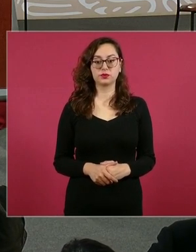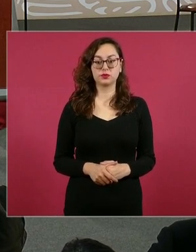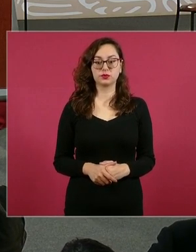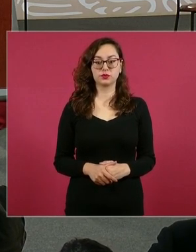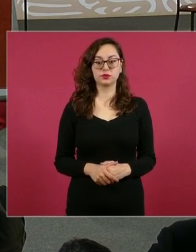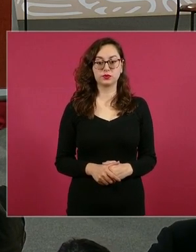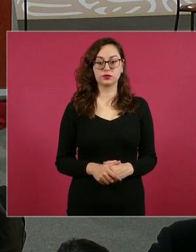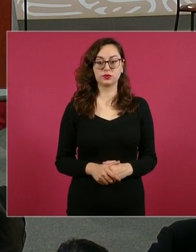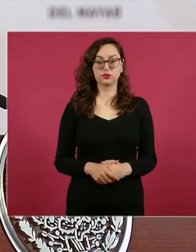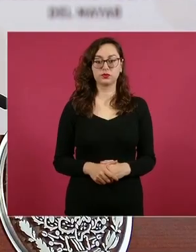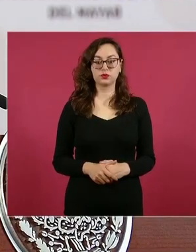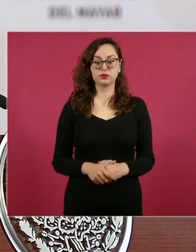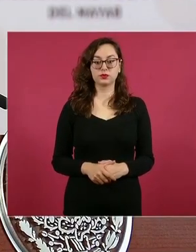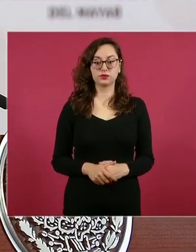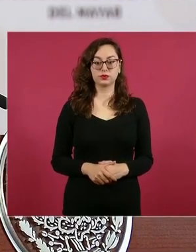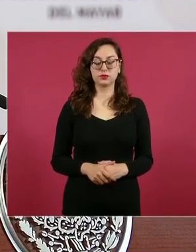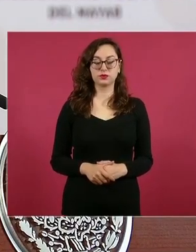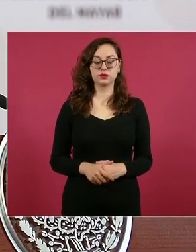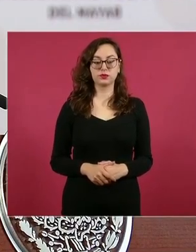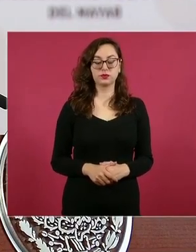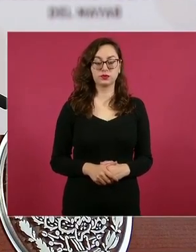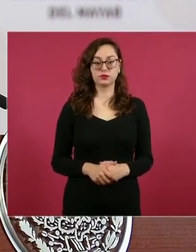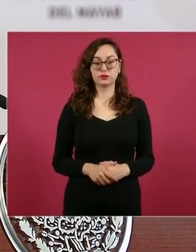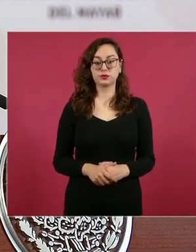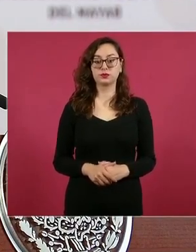ahora de personas